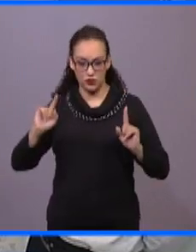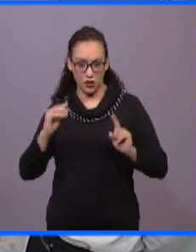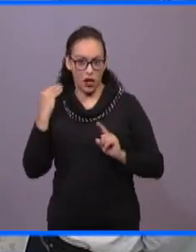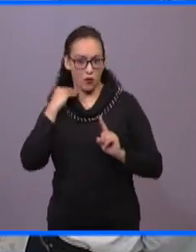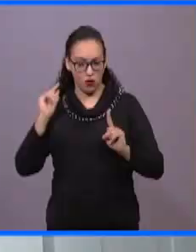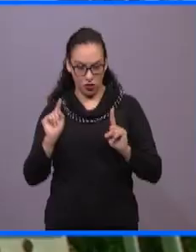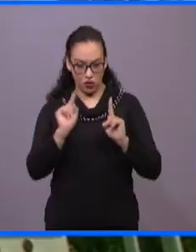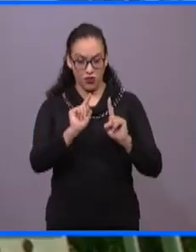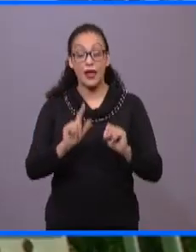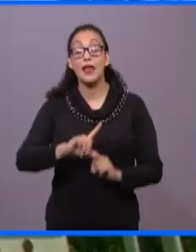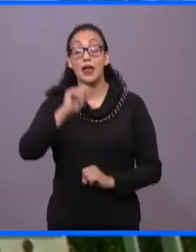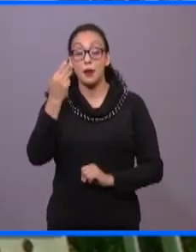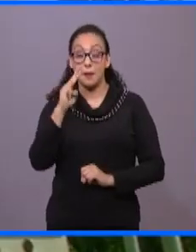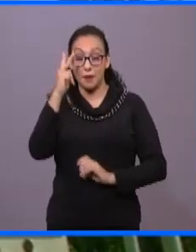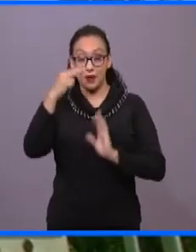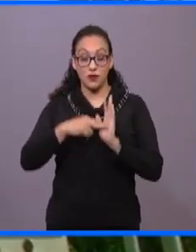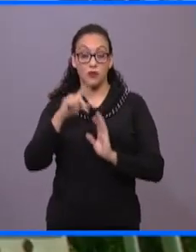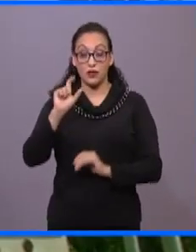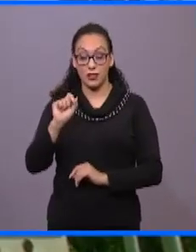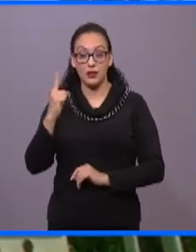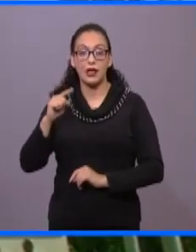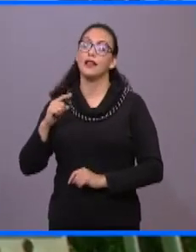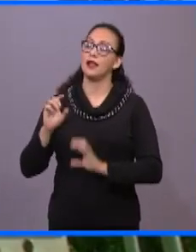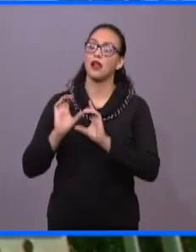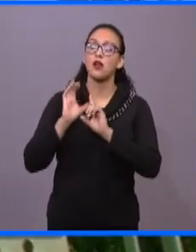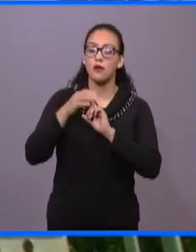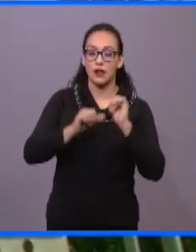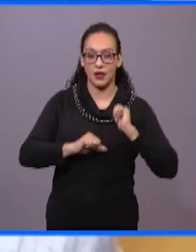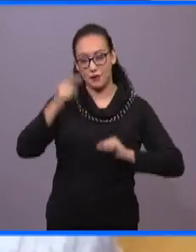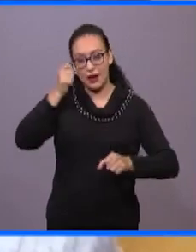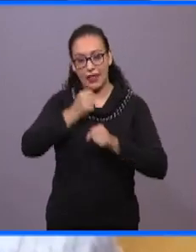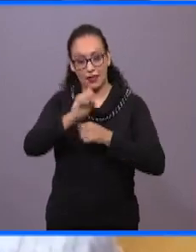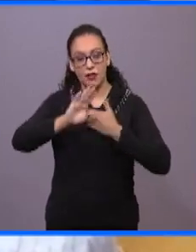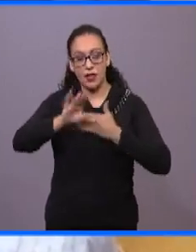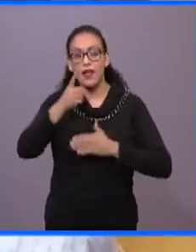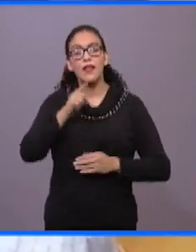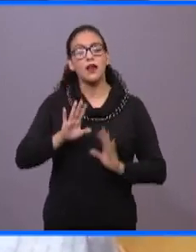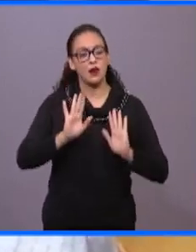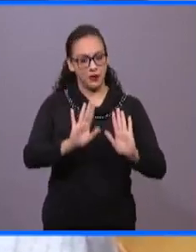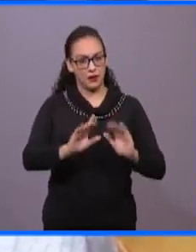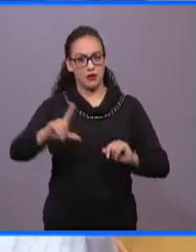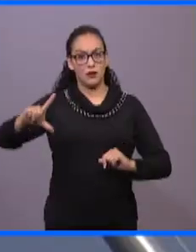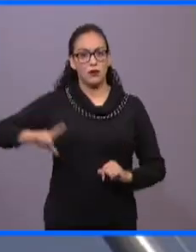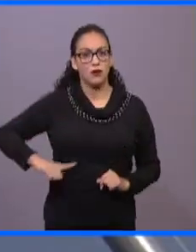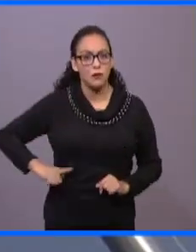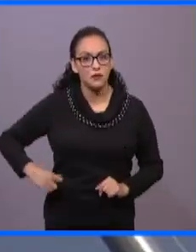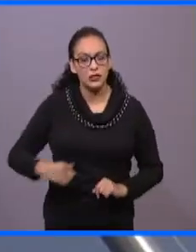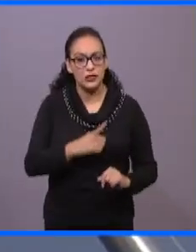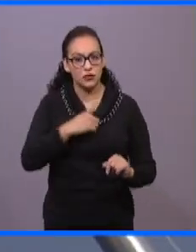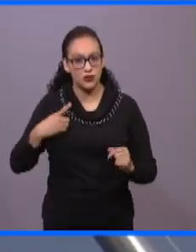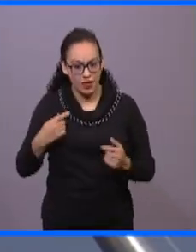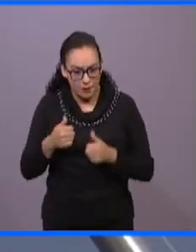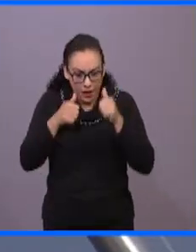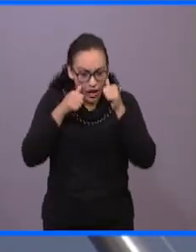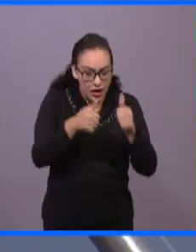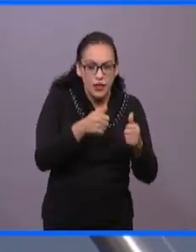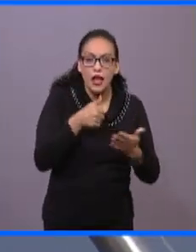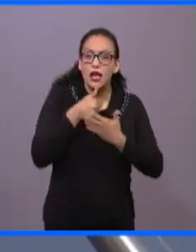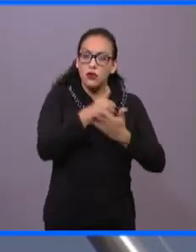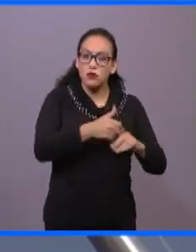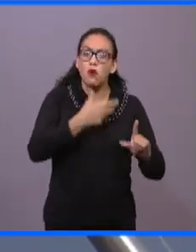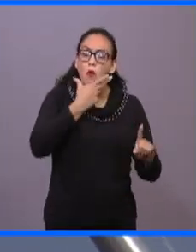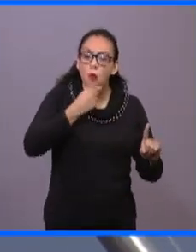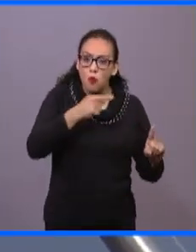de 2021, el Comité de Naciones Unidas contra la Tortura dictó medidas provisionales para que el Estado mexicano garantizara atención médica y